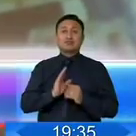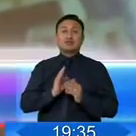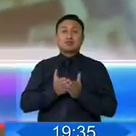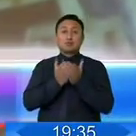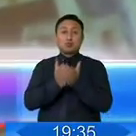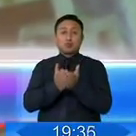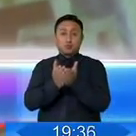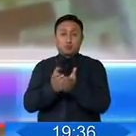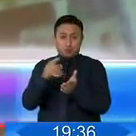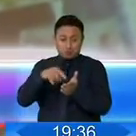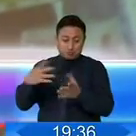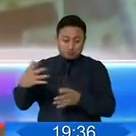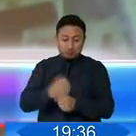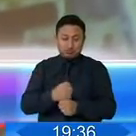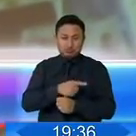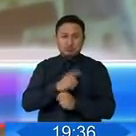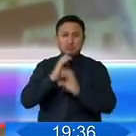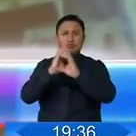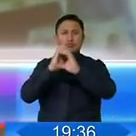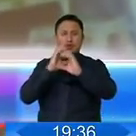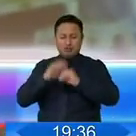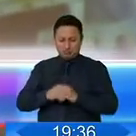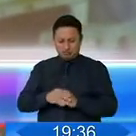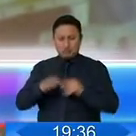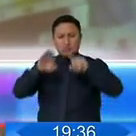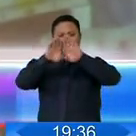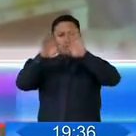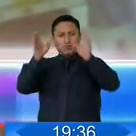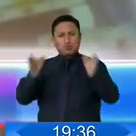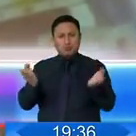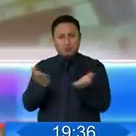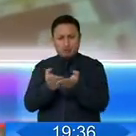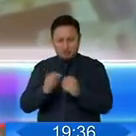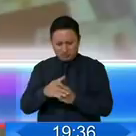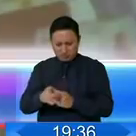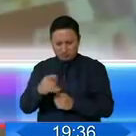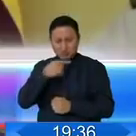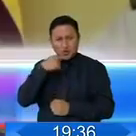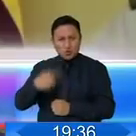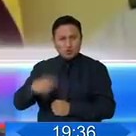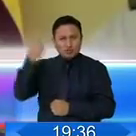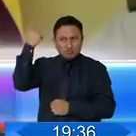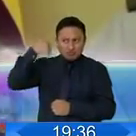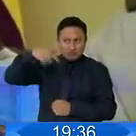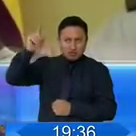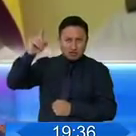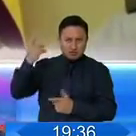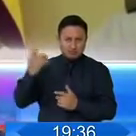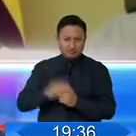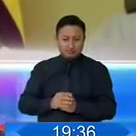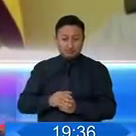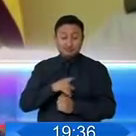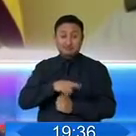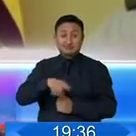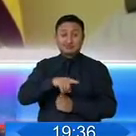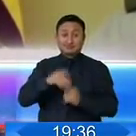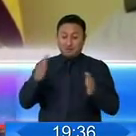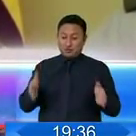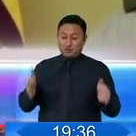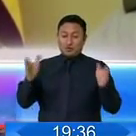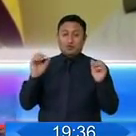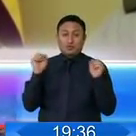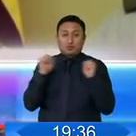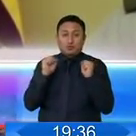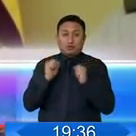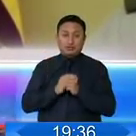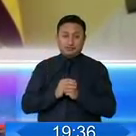mismo que dio cuentas de un contenedor que pretendía salir con destino hacia Rusia. En los paneles de refrigeración